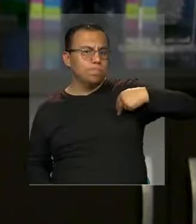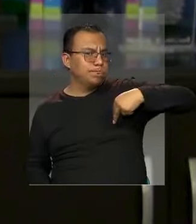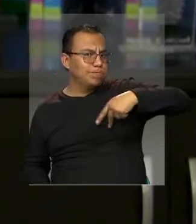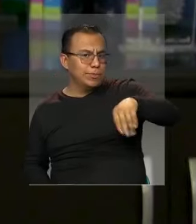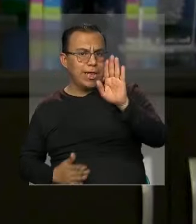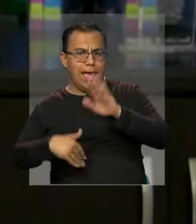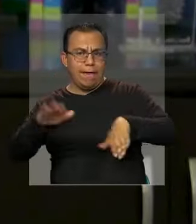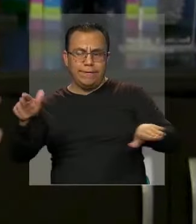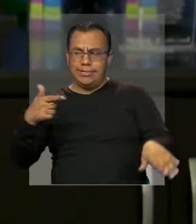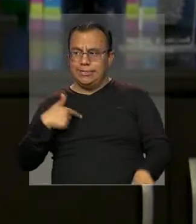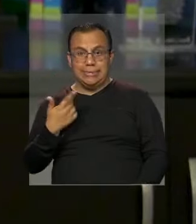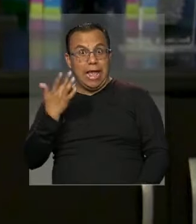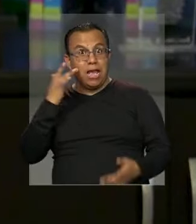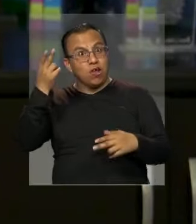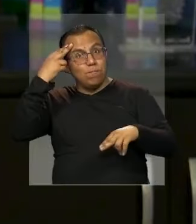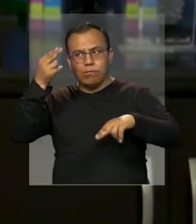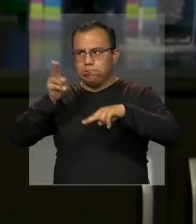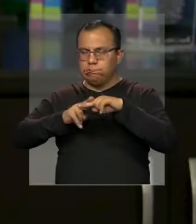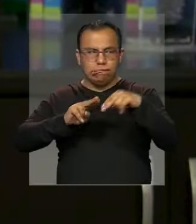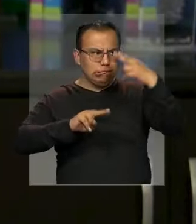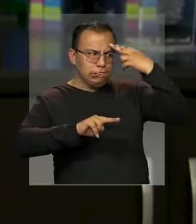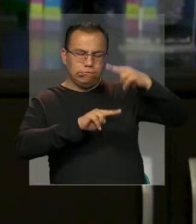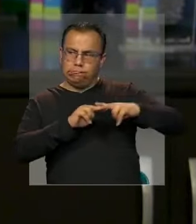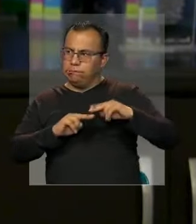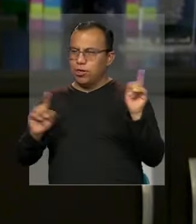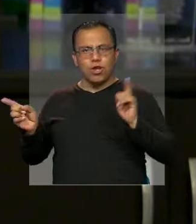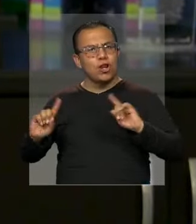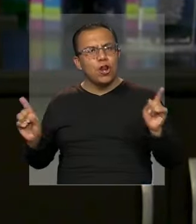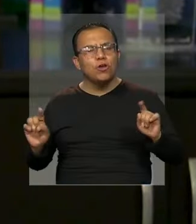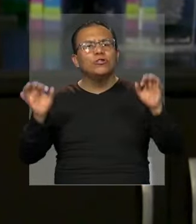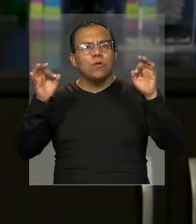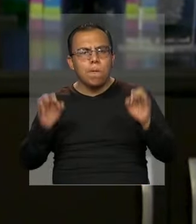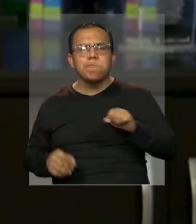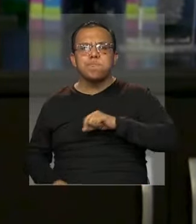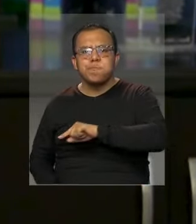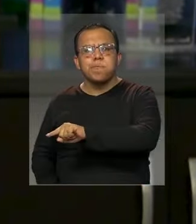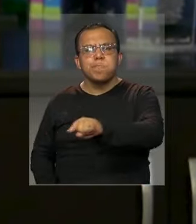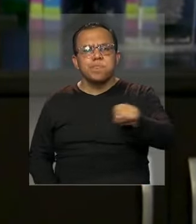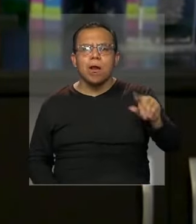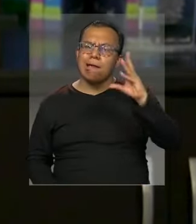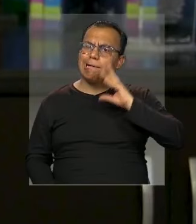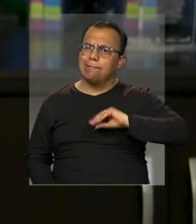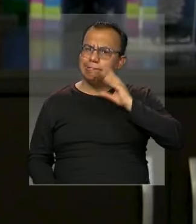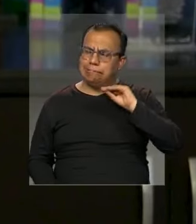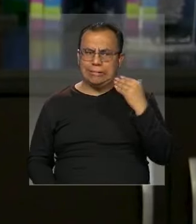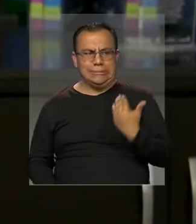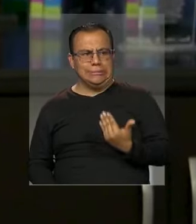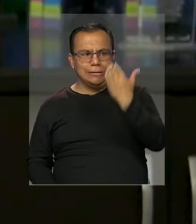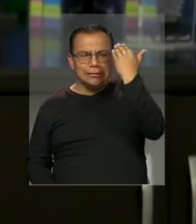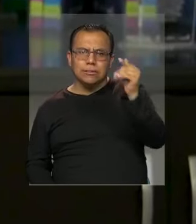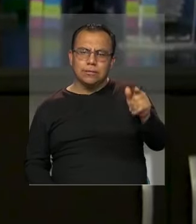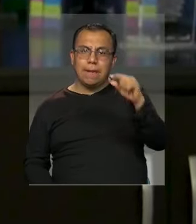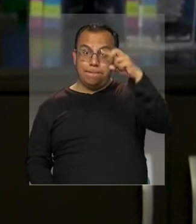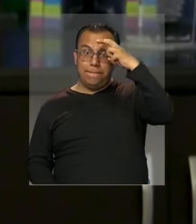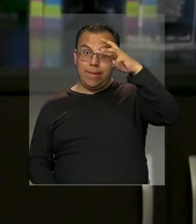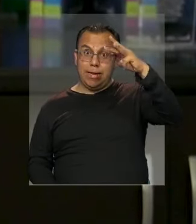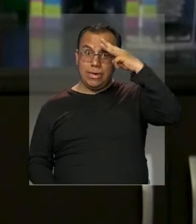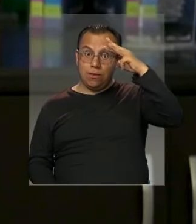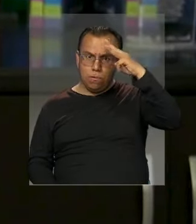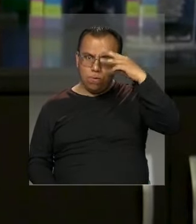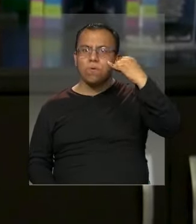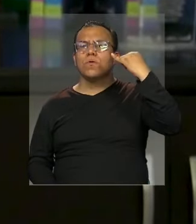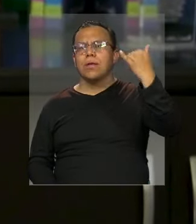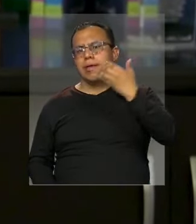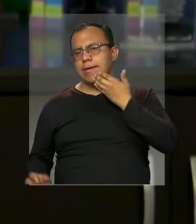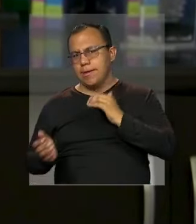veces no es como que nos estemos inventando la rueda, y hemos encontrado experiencias muy valiosas en México.